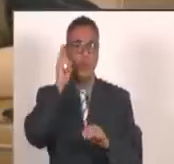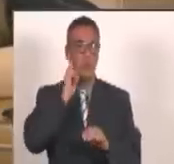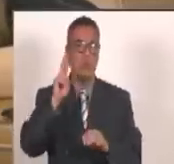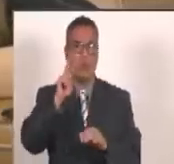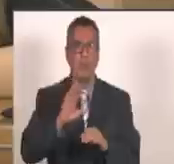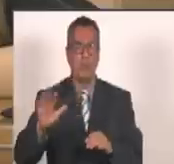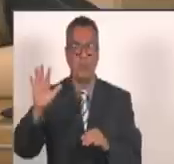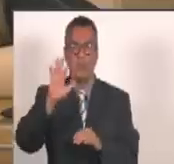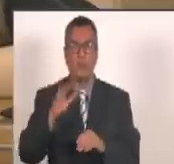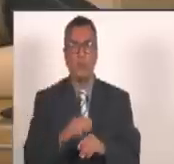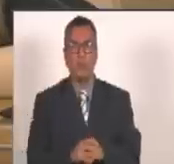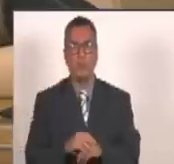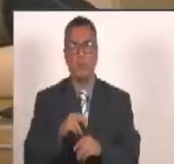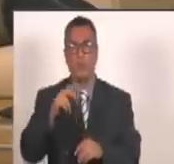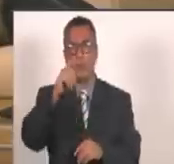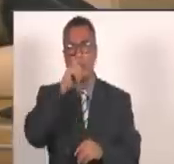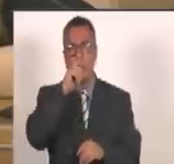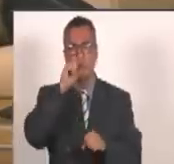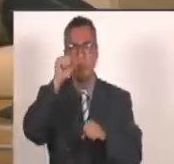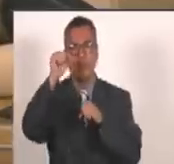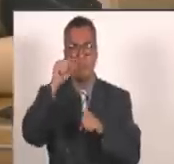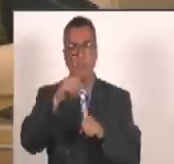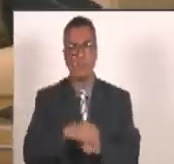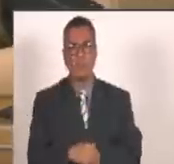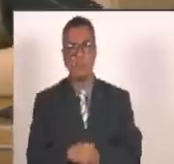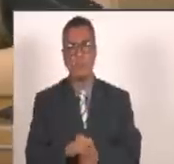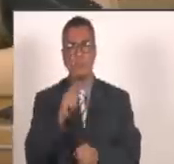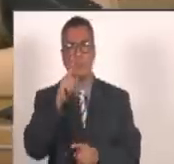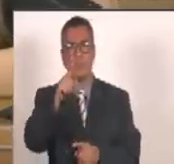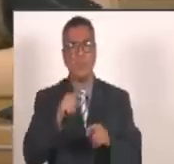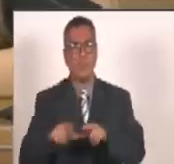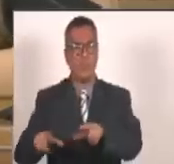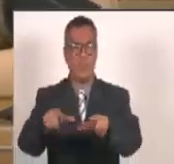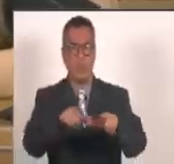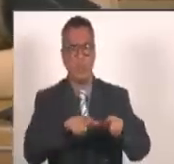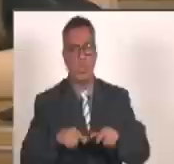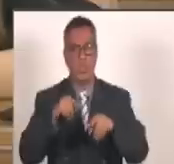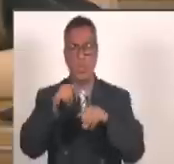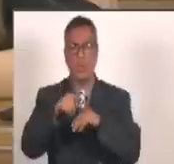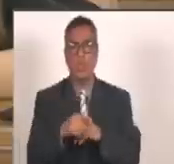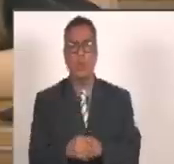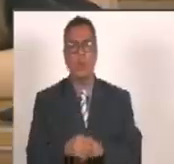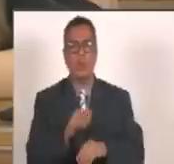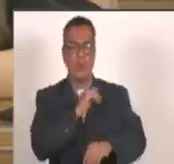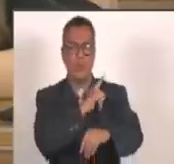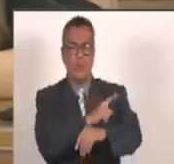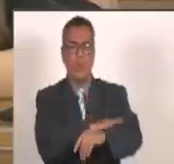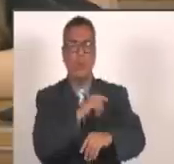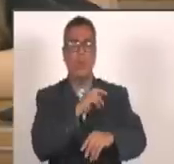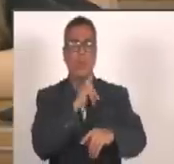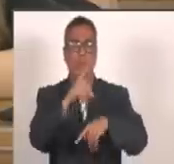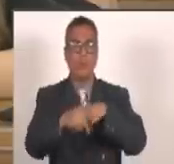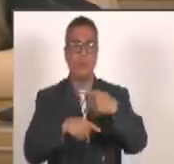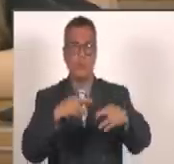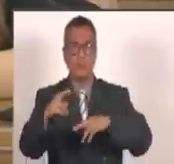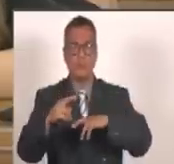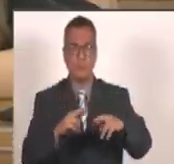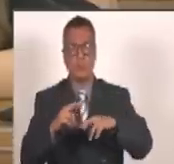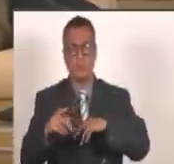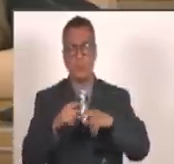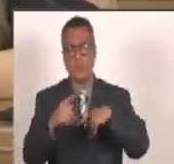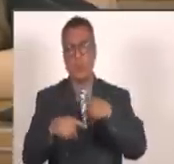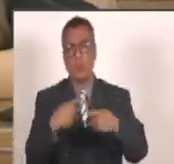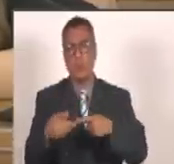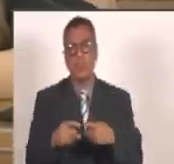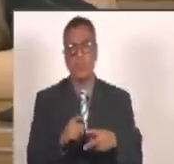República Bolivariana de Venezuela, Nicolás Maduro Moros, como espacio propicio para fortalecer los lazos de